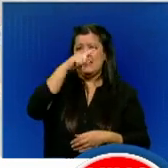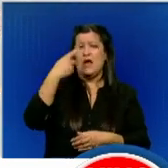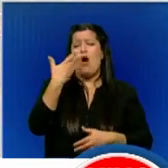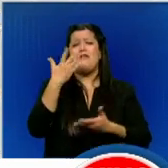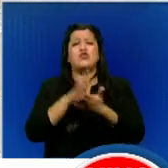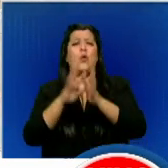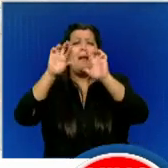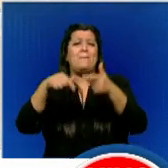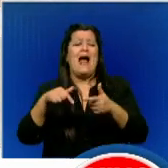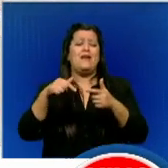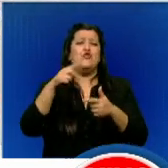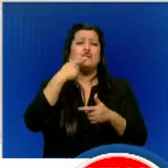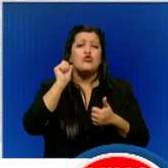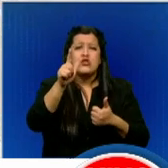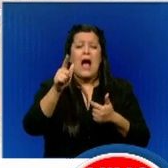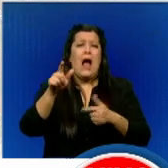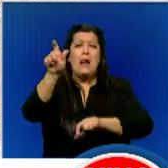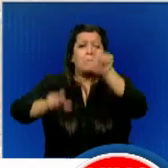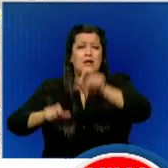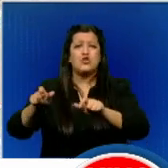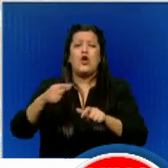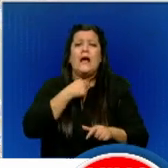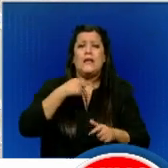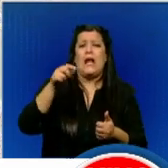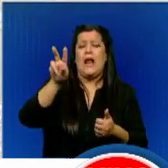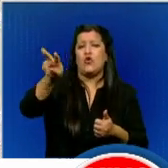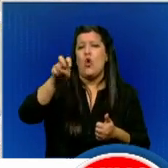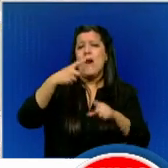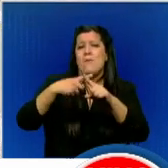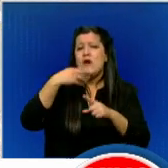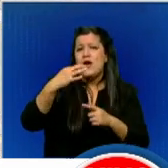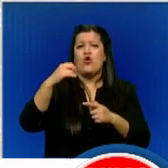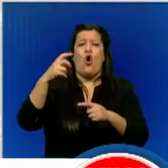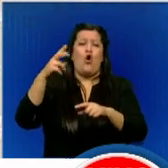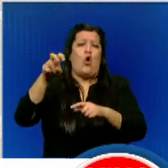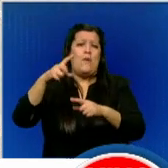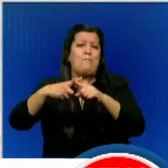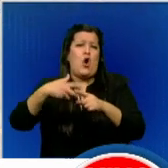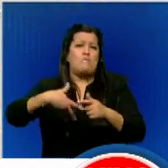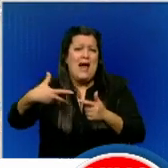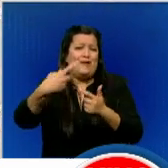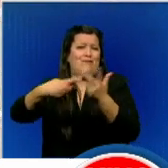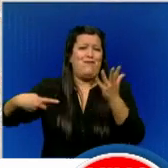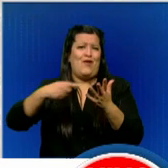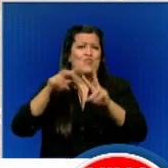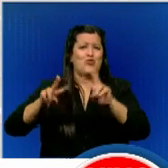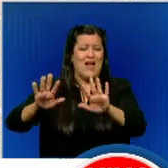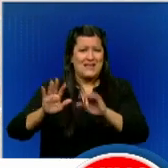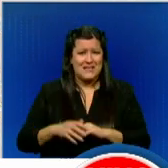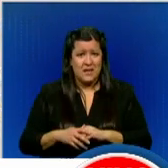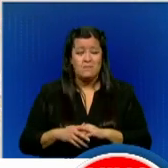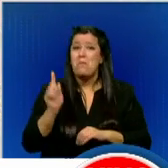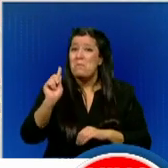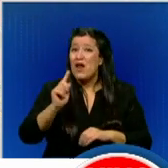sociales y de los planes como el objetivo oculto debe saber esos diputados propina antes que si un